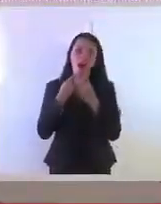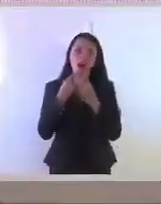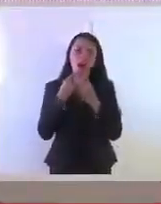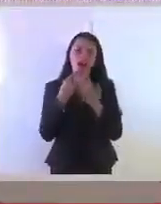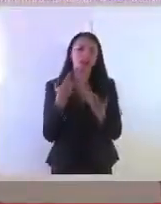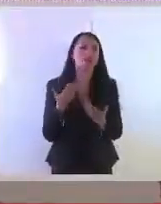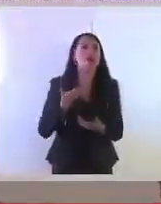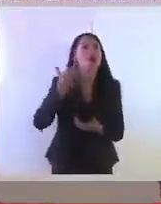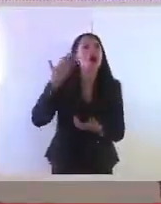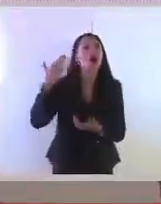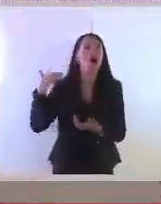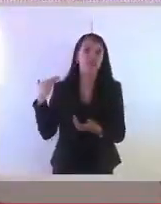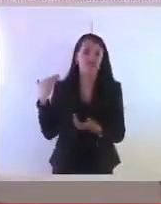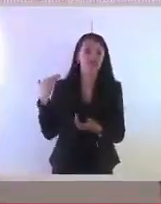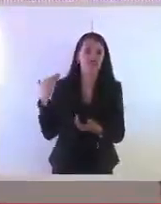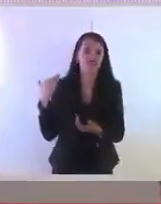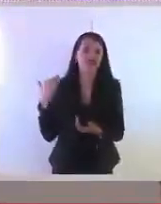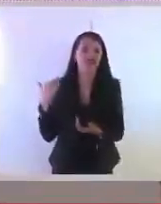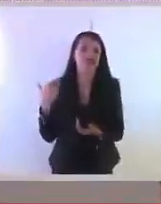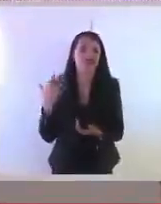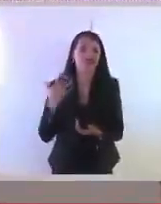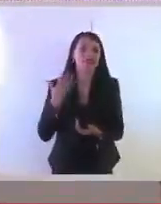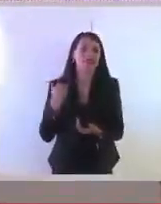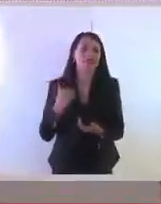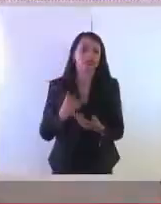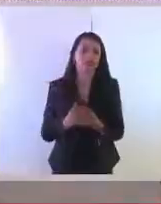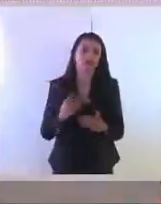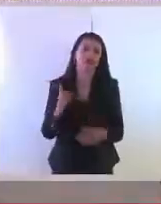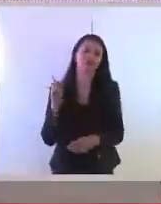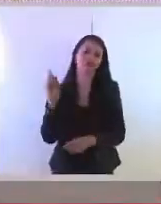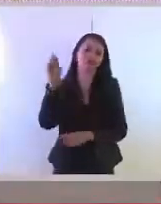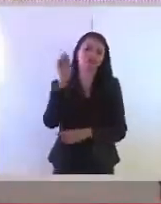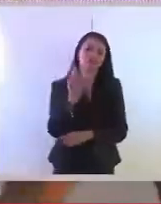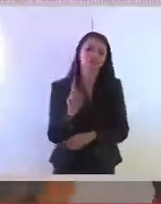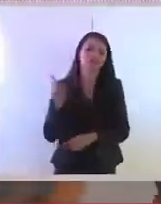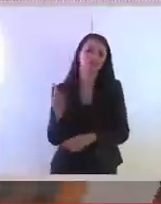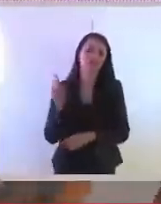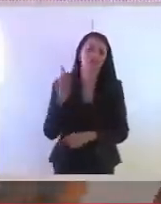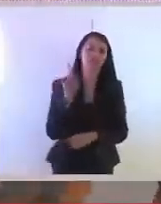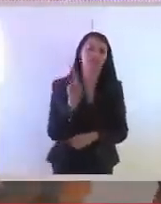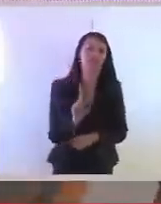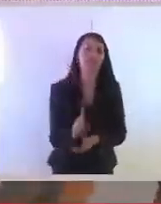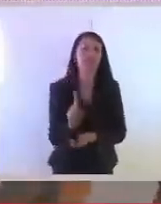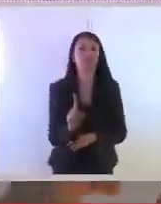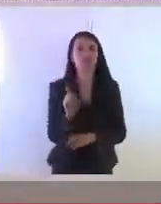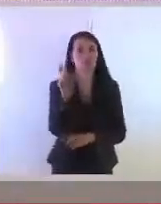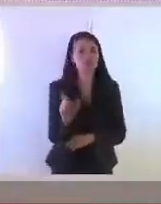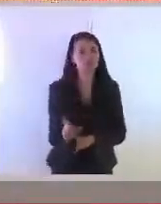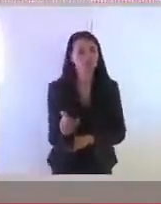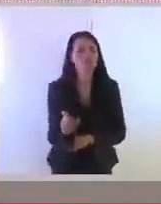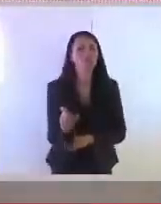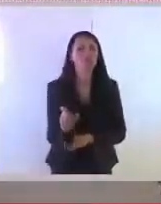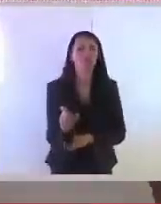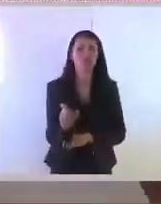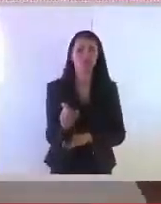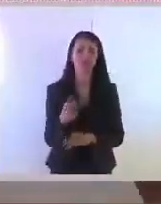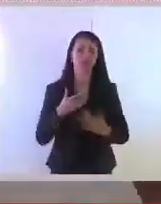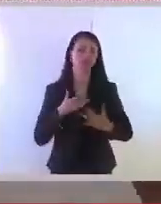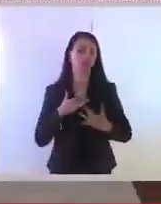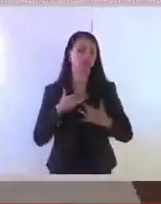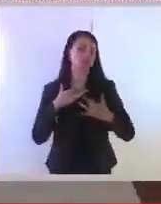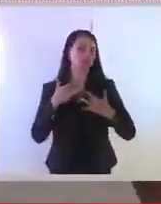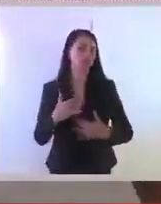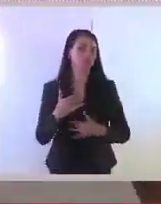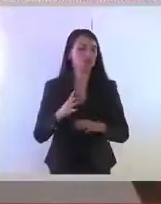solía ocurrir que mandábamos a una persona, esto lo digo en todos los lugares, siempre se manda una persona como el sacrificio,